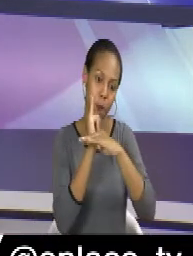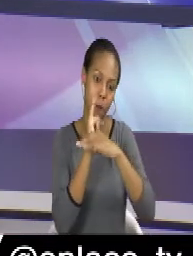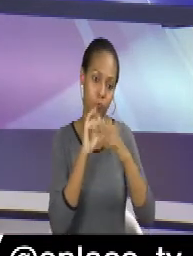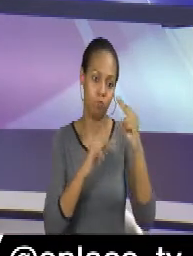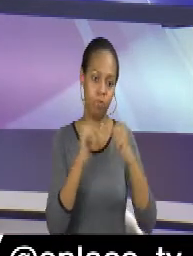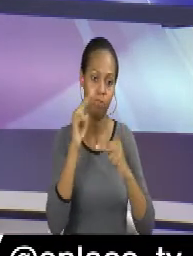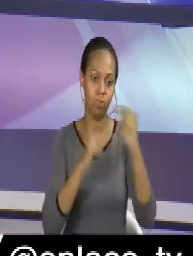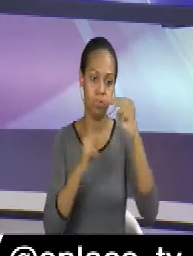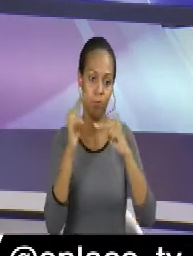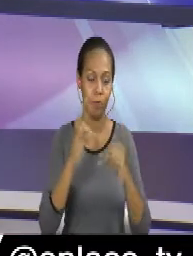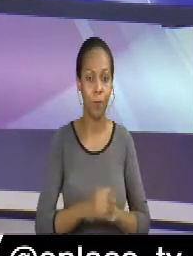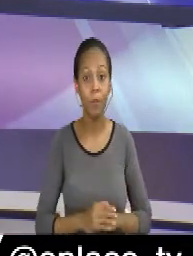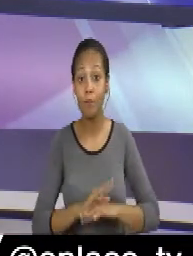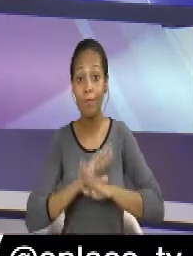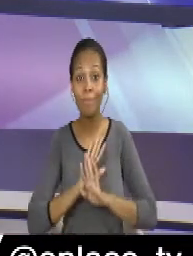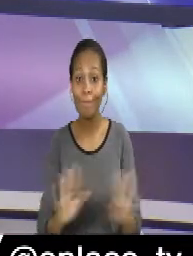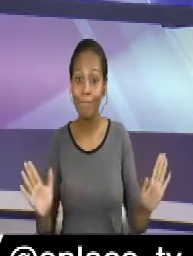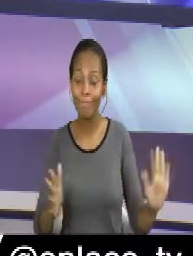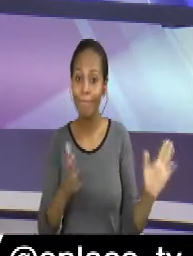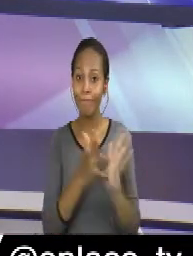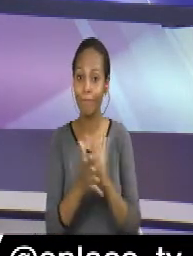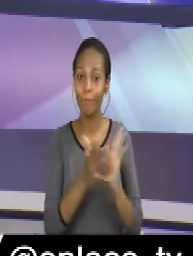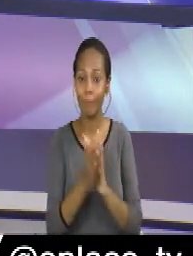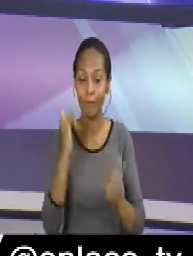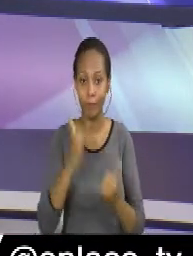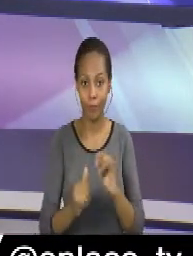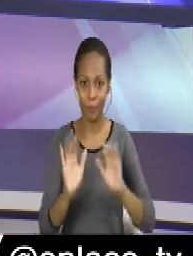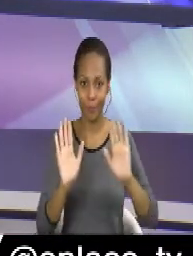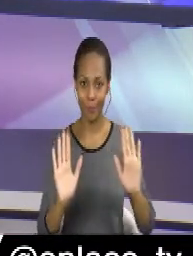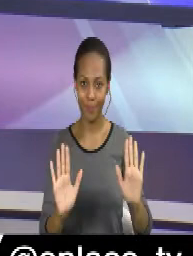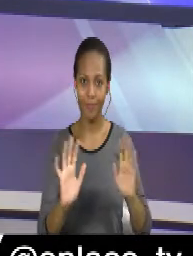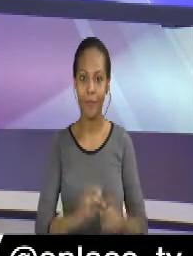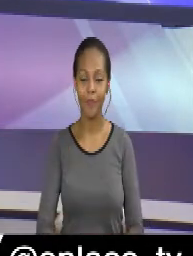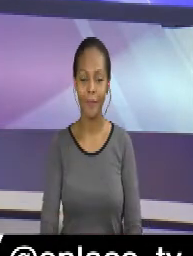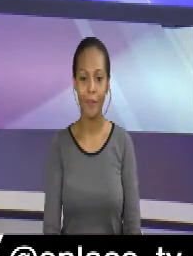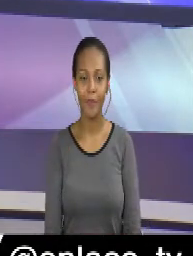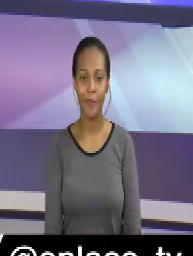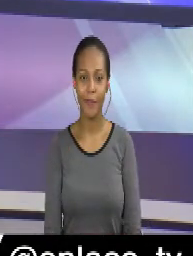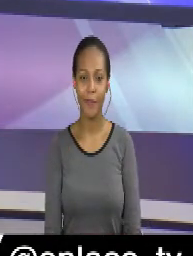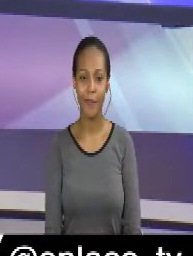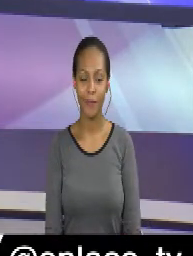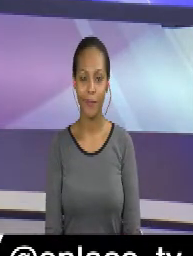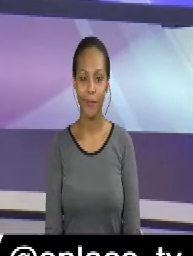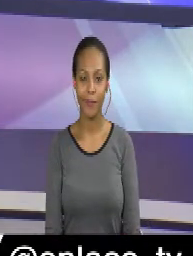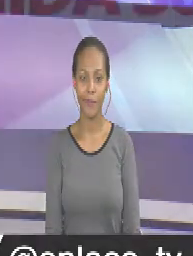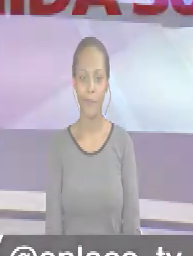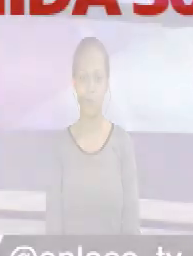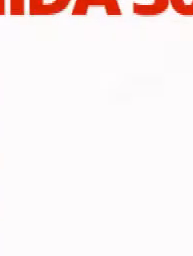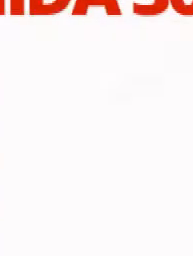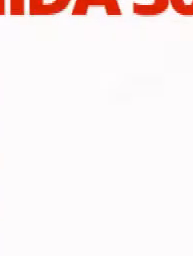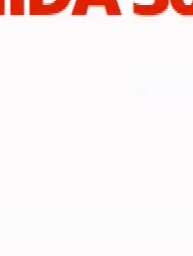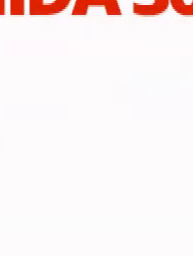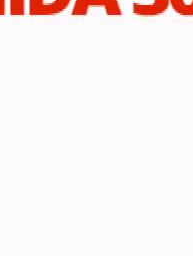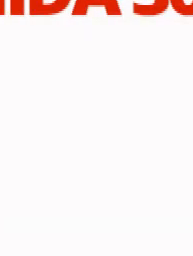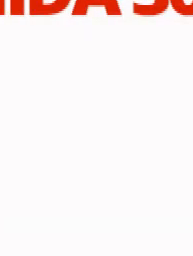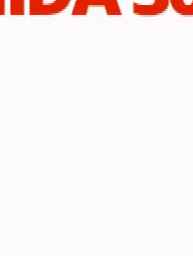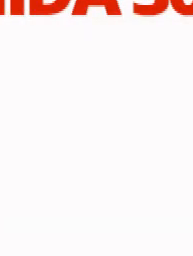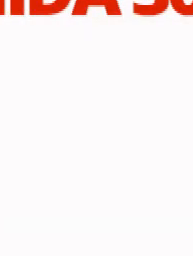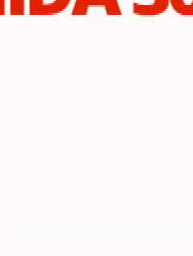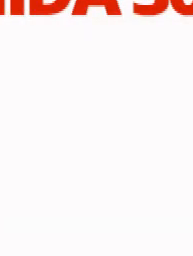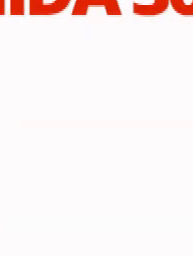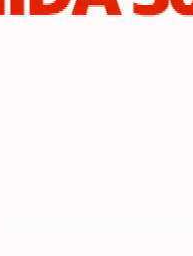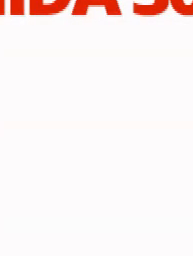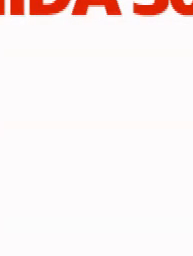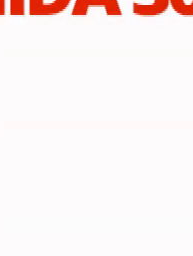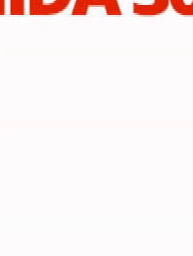Con esta información hemos llegado al final de esta emisión, pero antes de despedirnos, recuerde, Materiales Eléctricos Electrofer ilumina tu vida, ahora